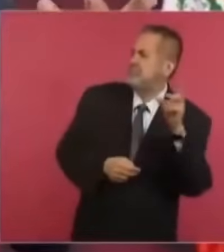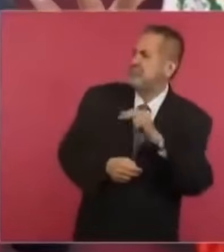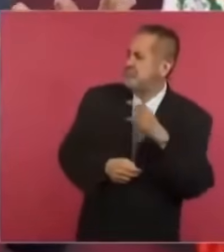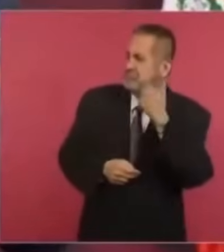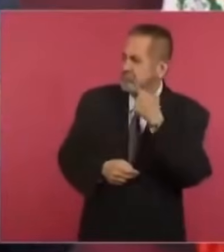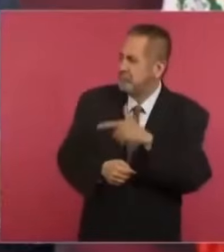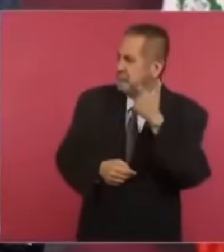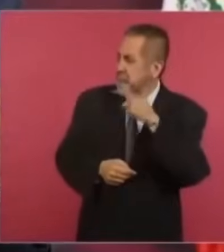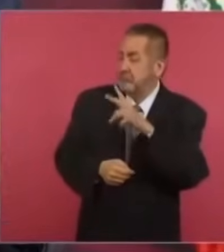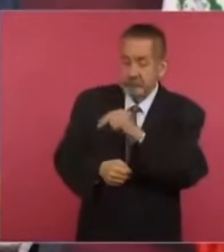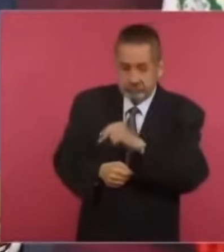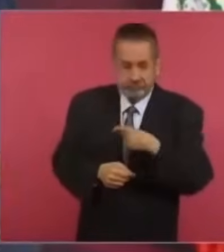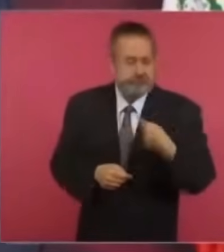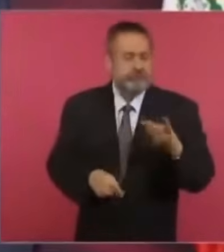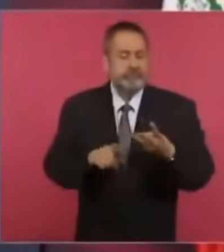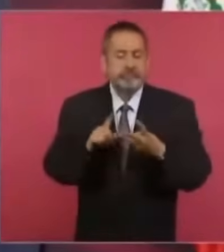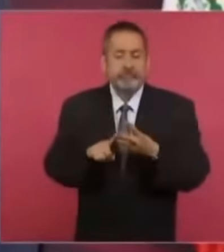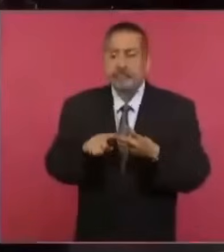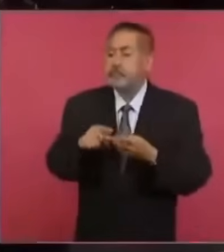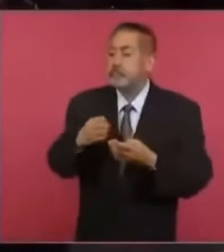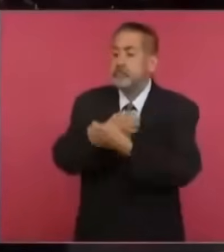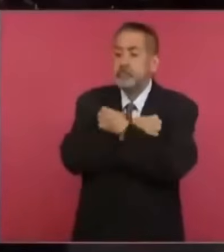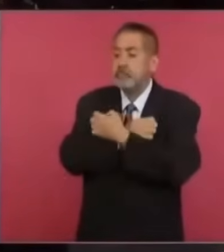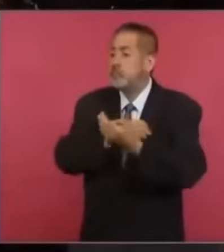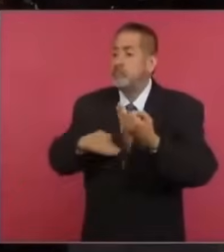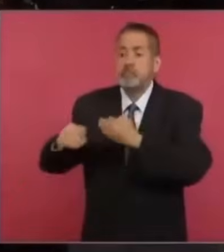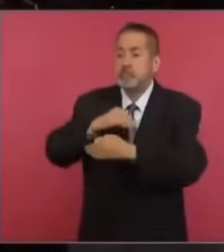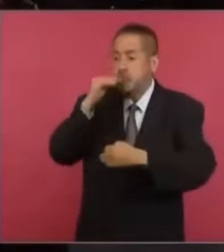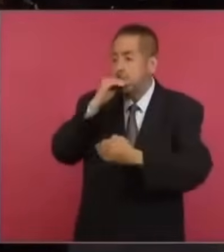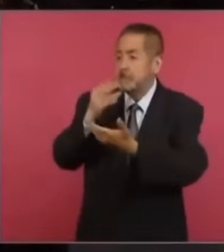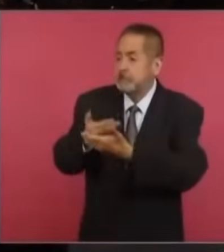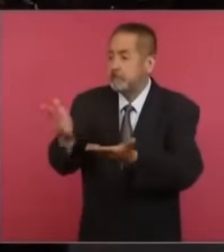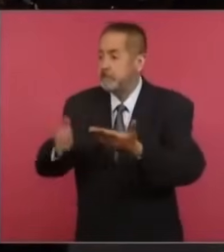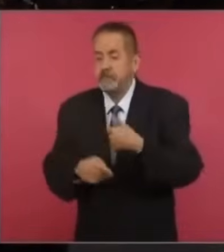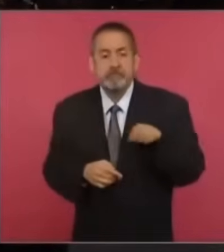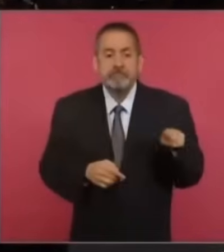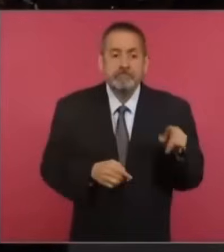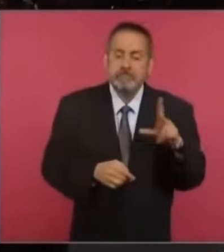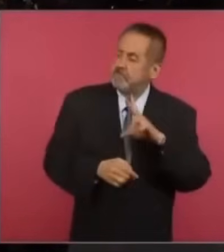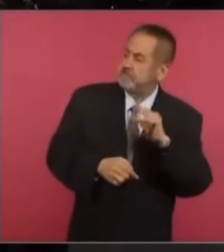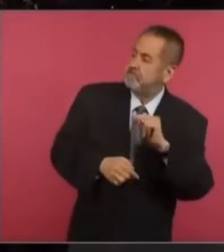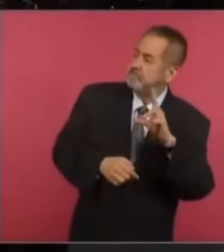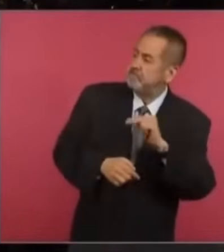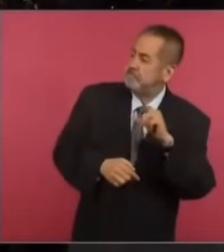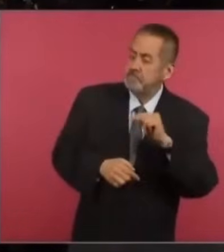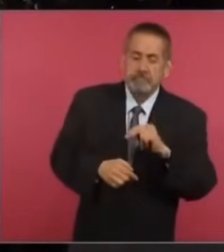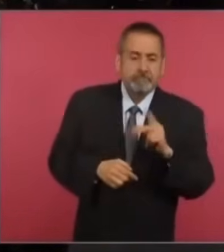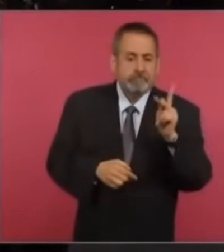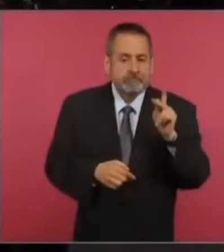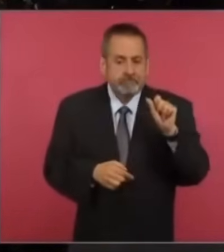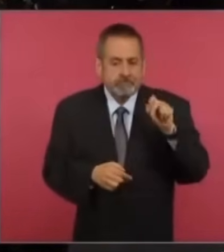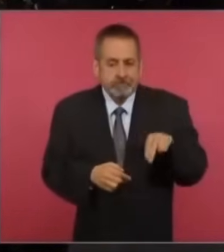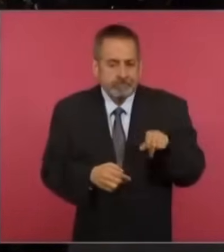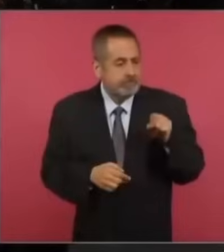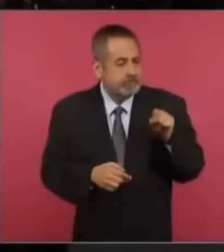oponerse a la educación pública, pues todo eso es lo que el